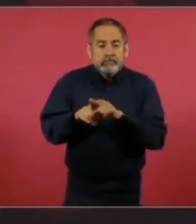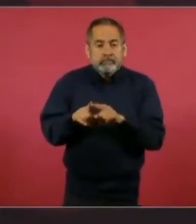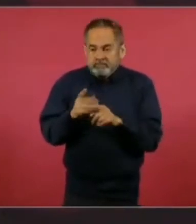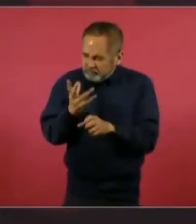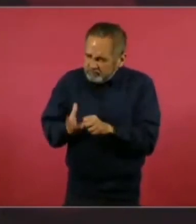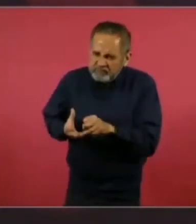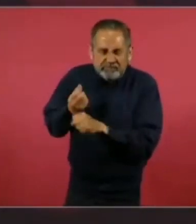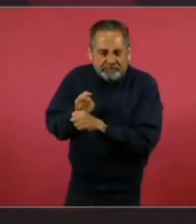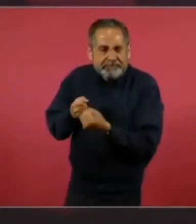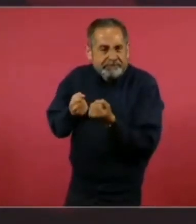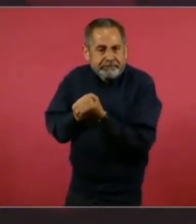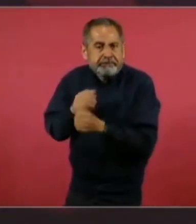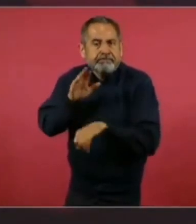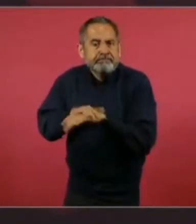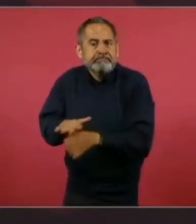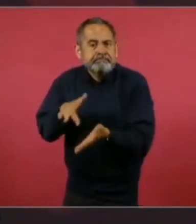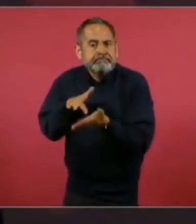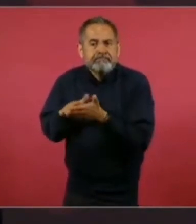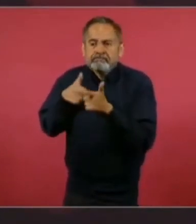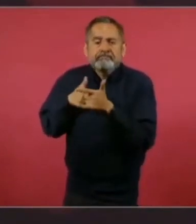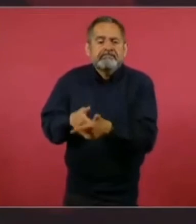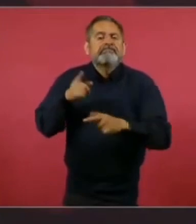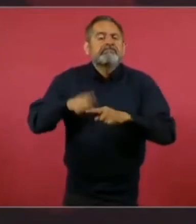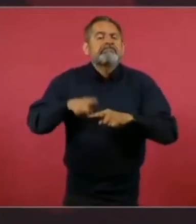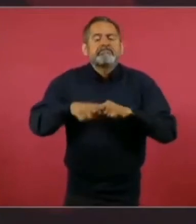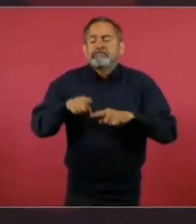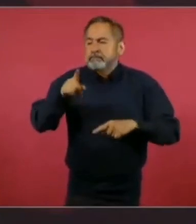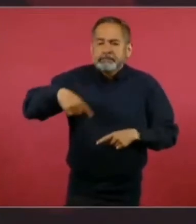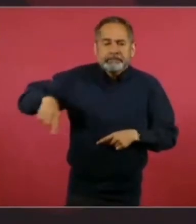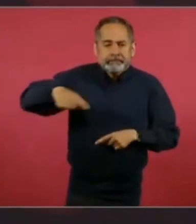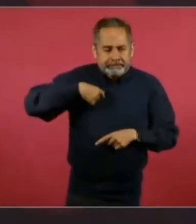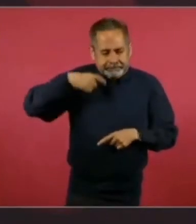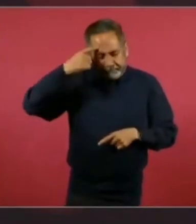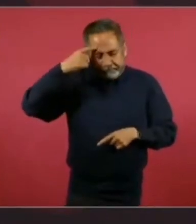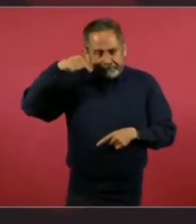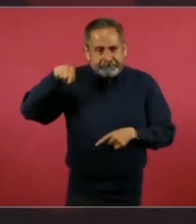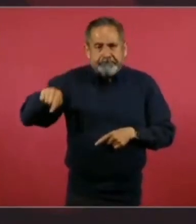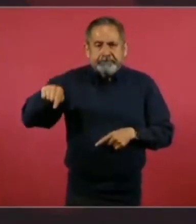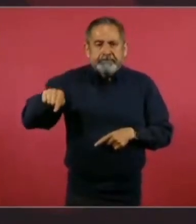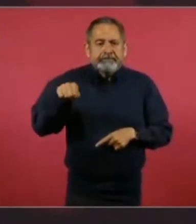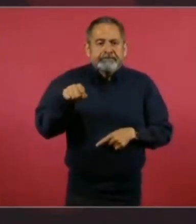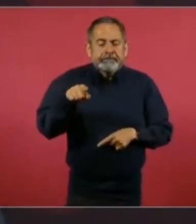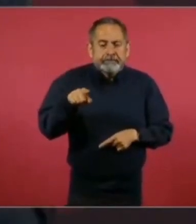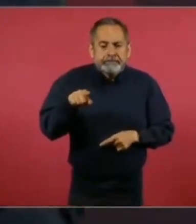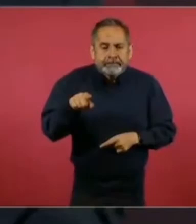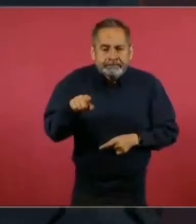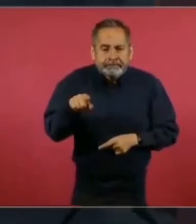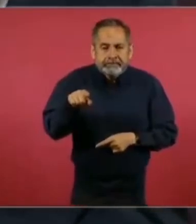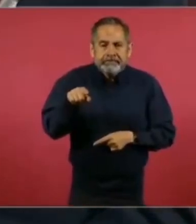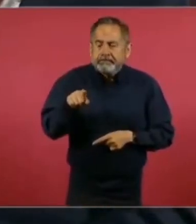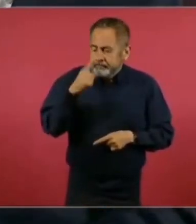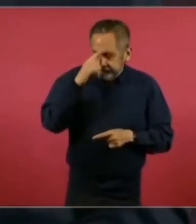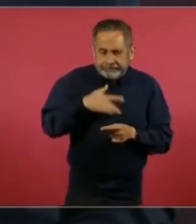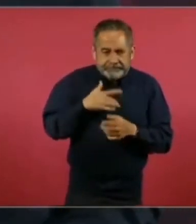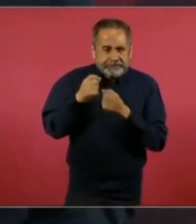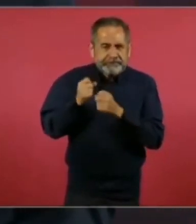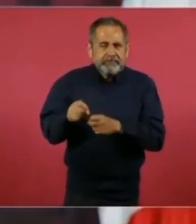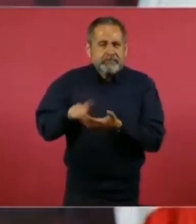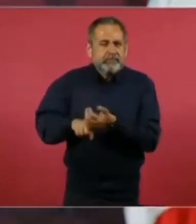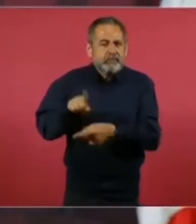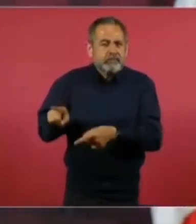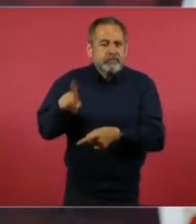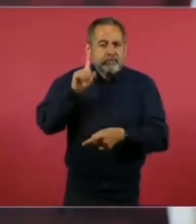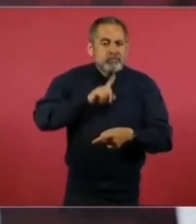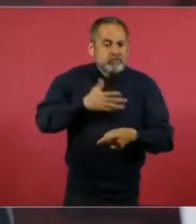vamos a seguir reforzando seguramente, porque la presidenta